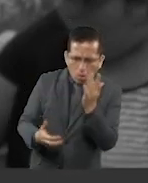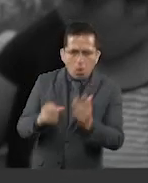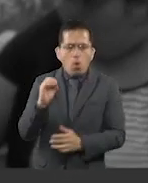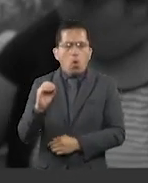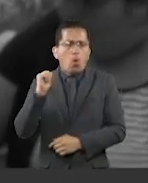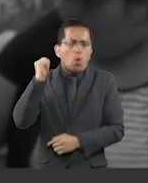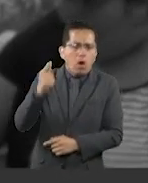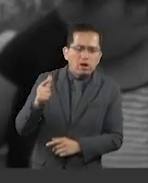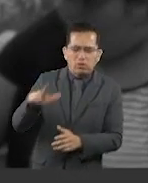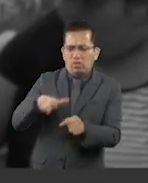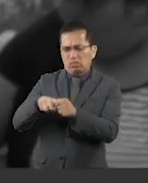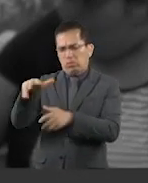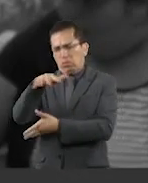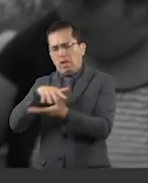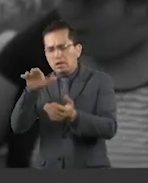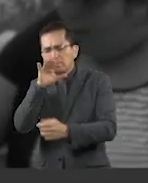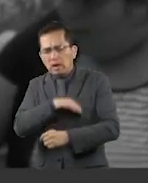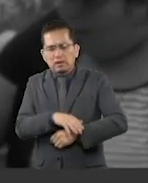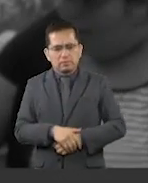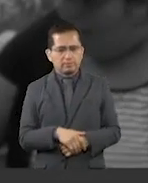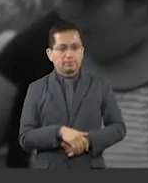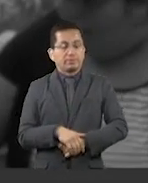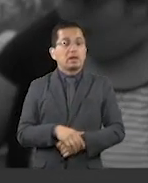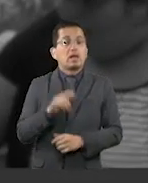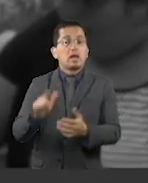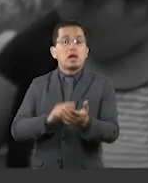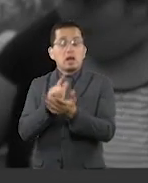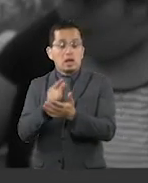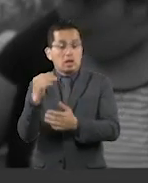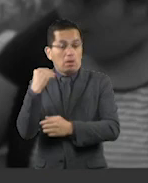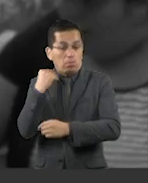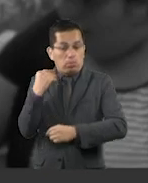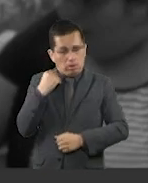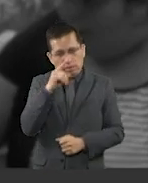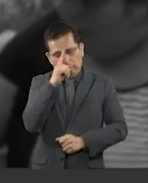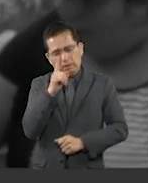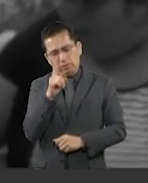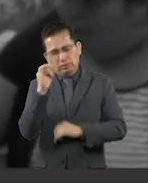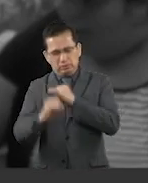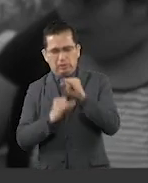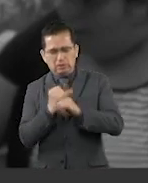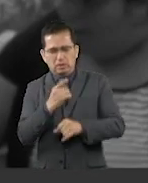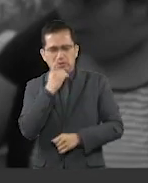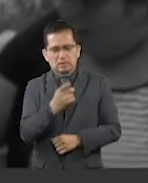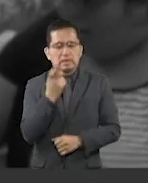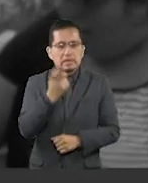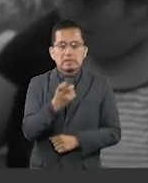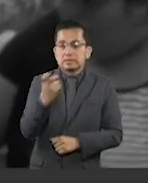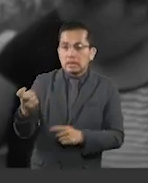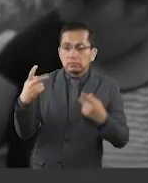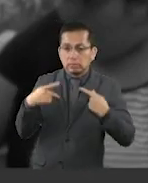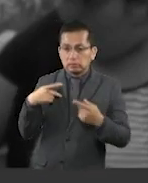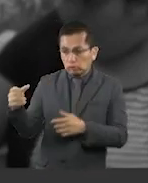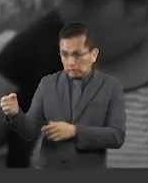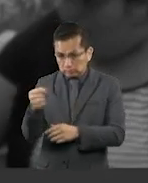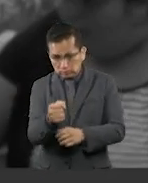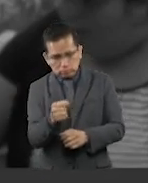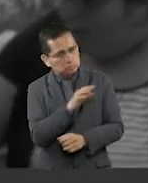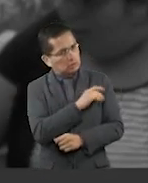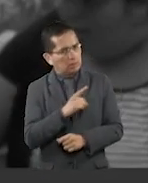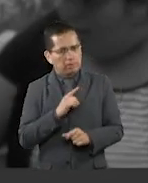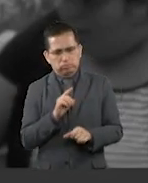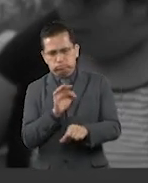internacional considera a descendientes de personas en esta situación como personas refugiadas hasta encontrar una